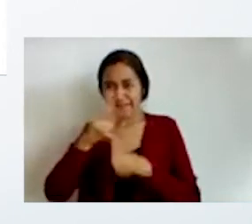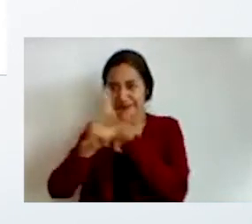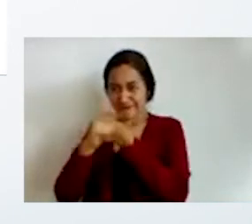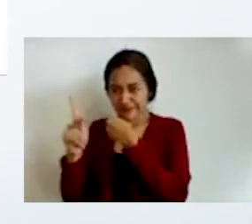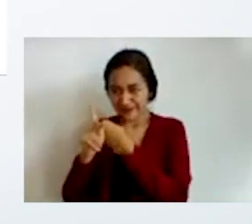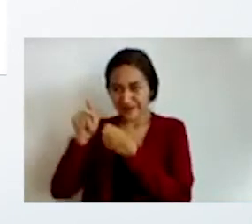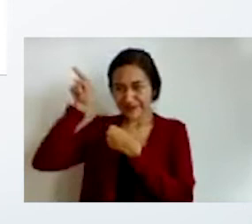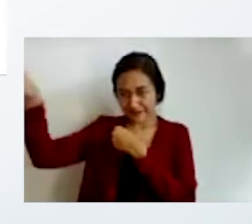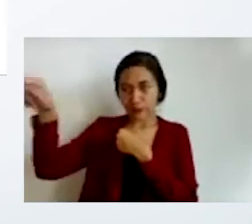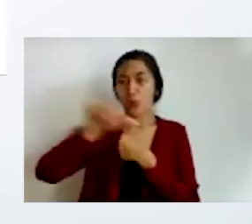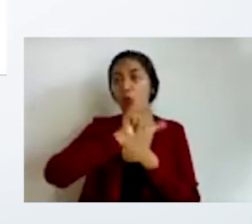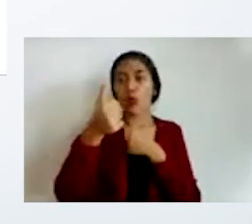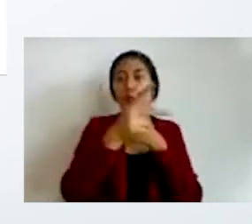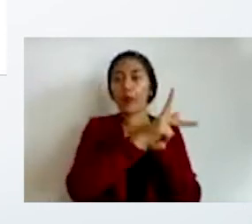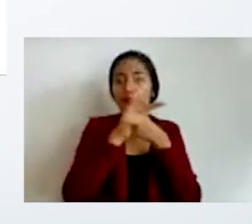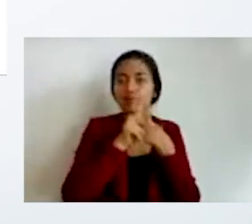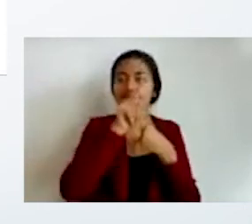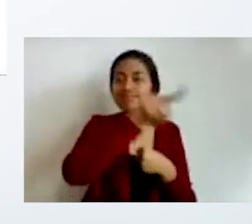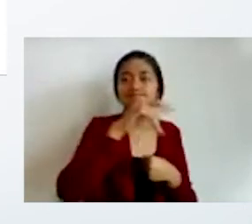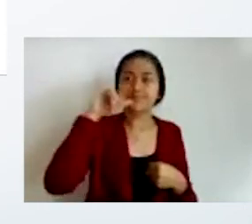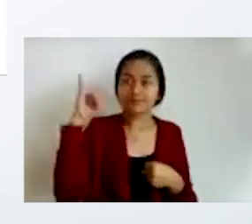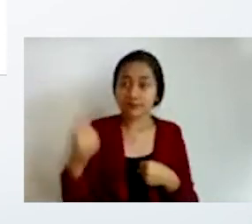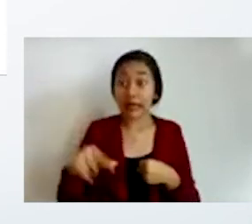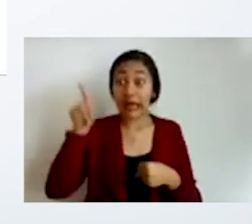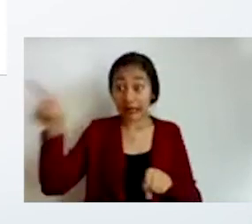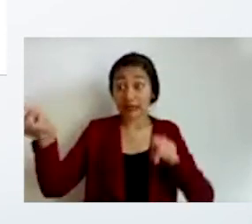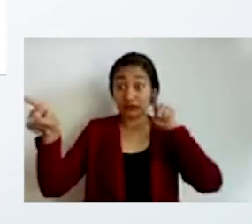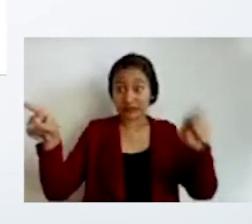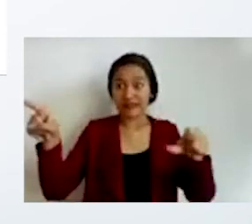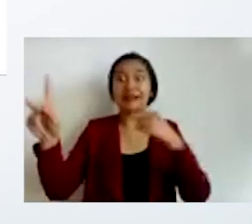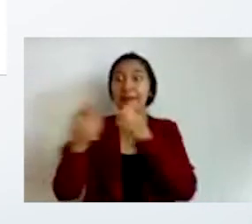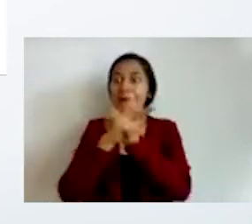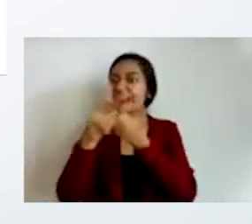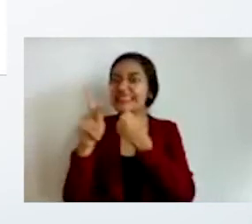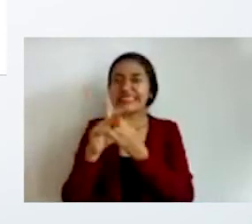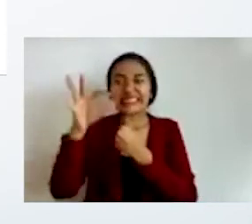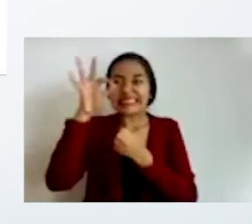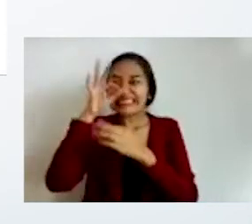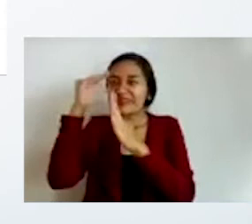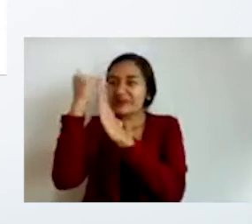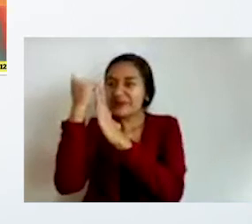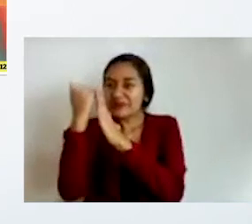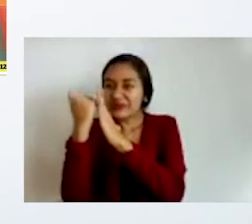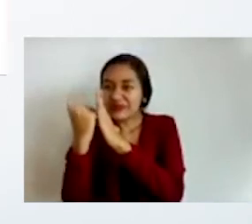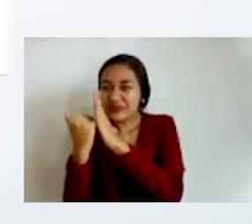Italia. Como les decía, tanto España como Italia son países que ya casi llegan a cero.